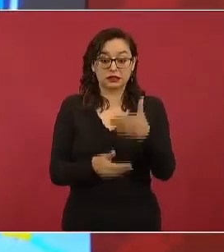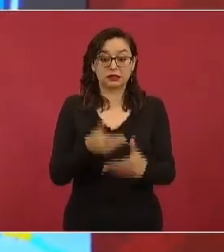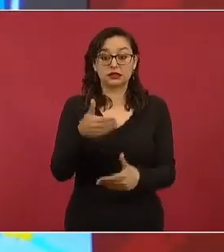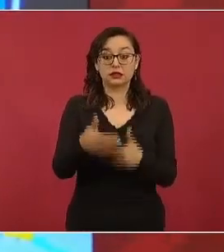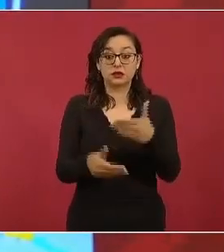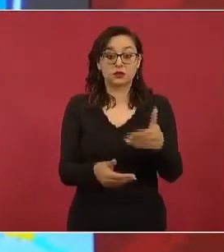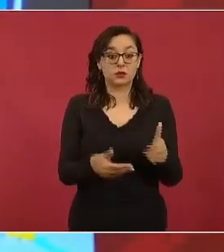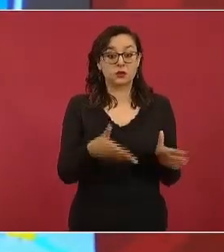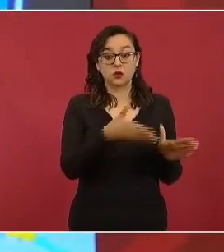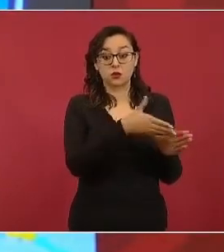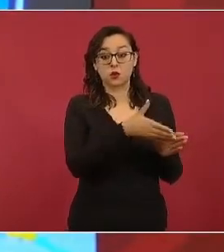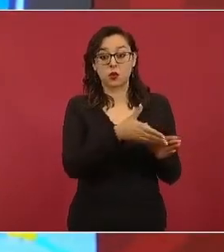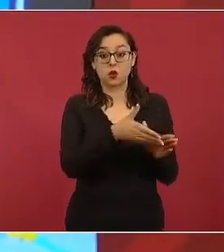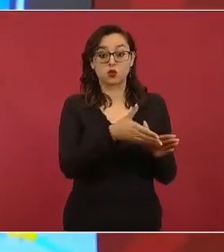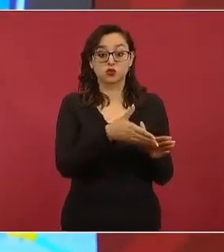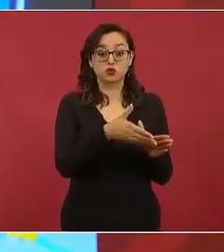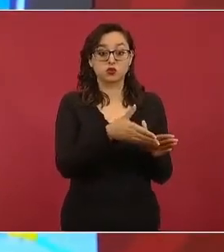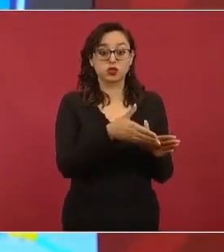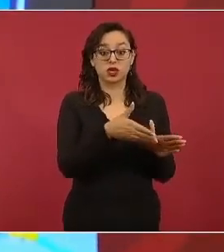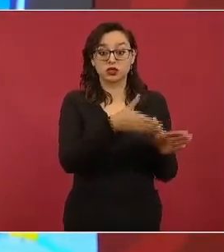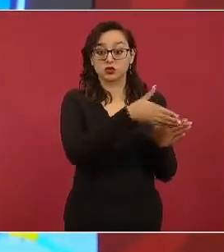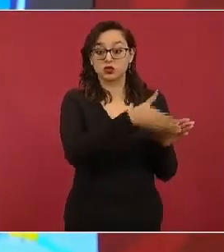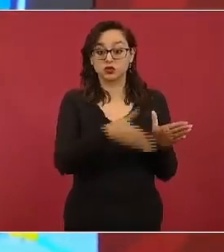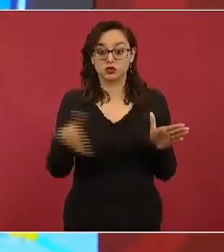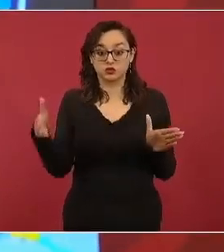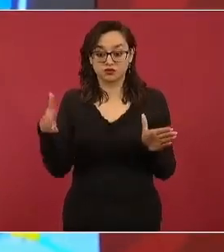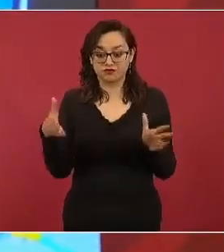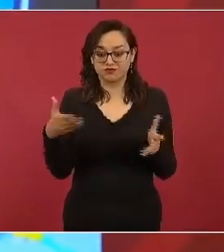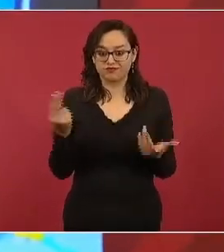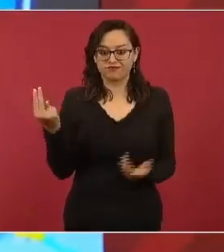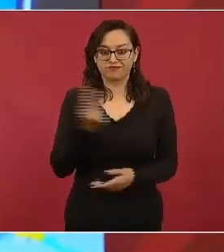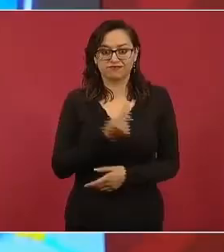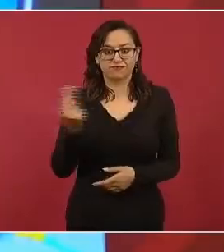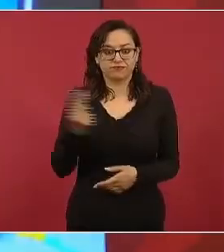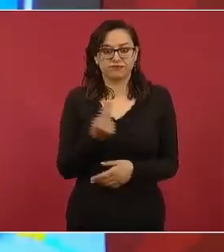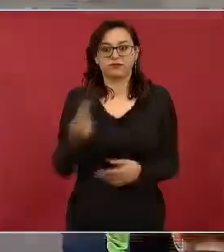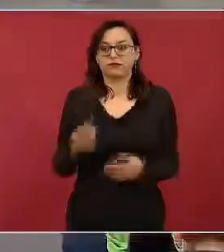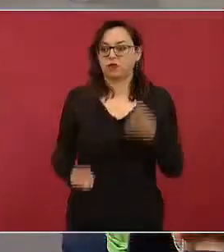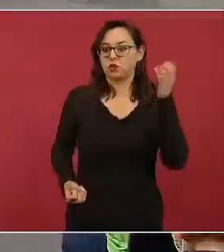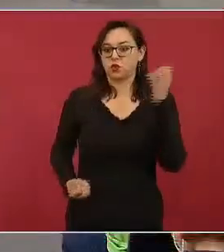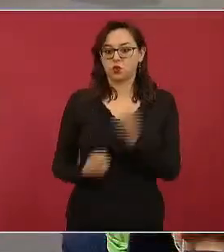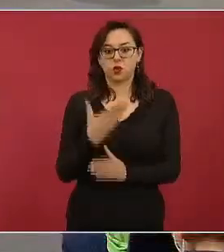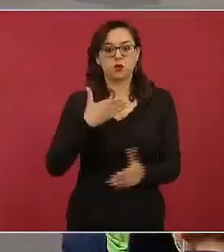se tienen que desarrollar y no hay.